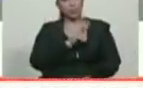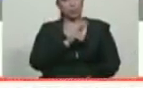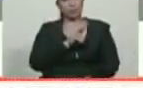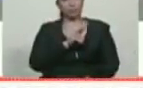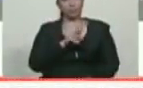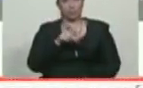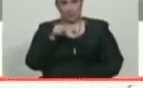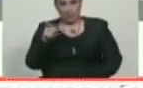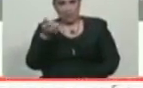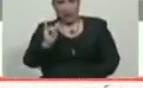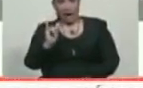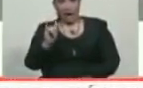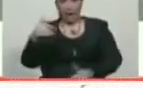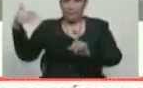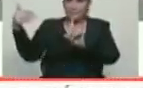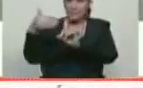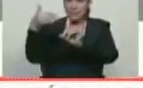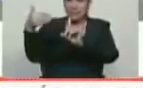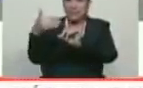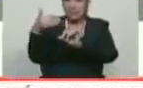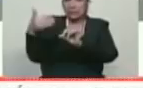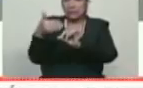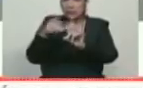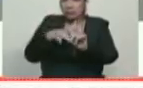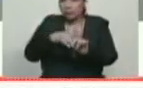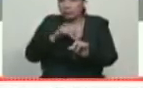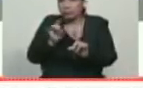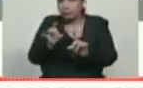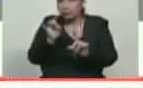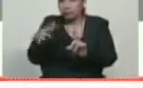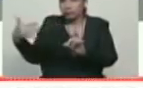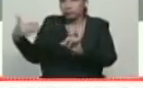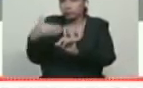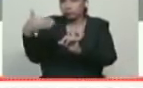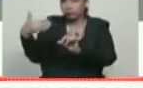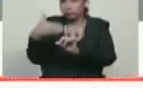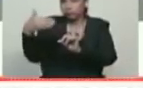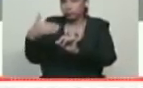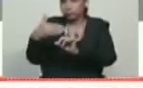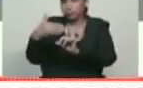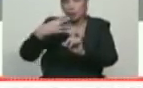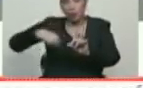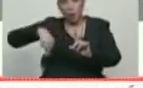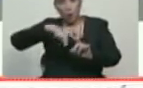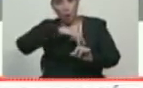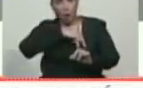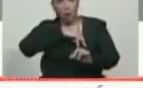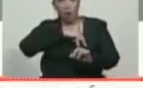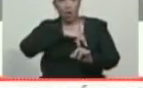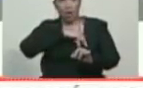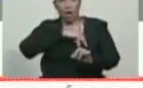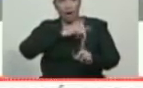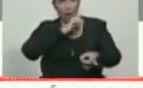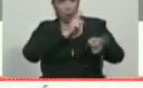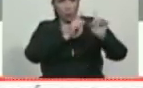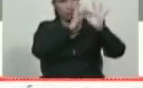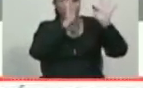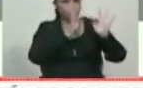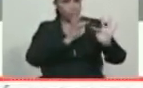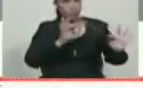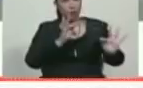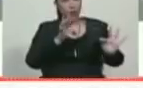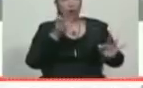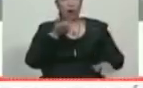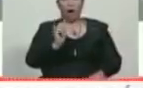Y ahí está esa amenaza latente. Y nosotros, los que estamos de alguna manera y tenemos papeles